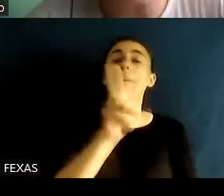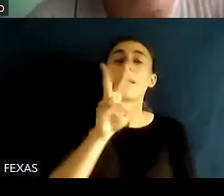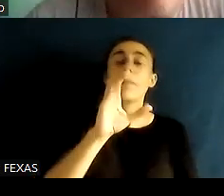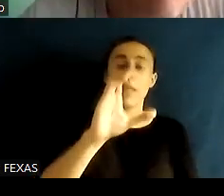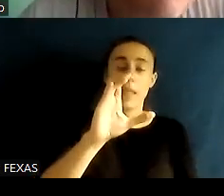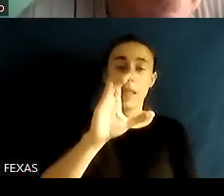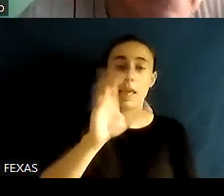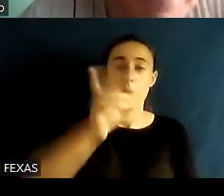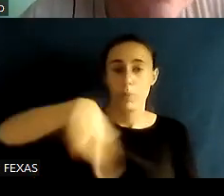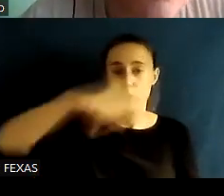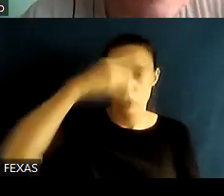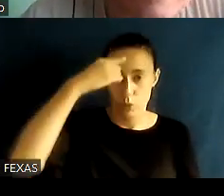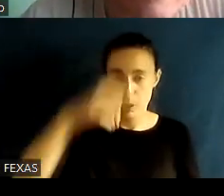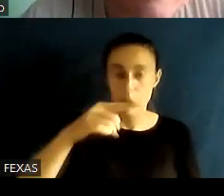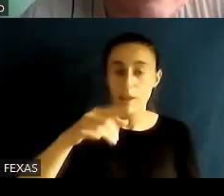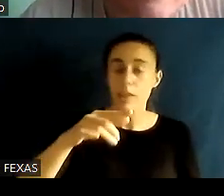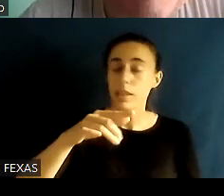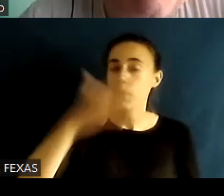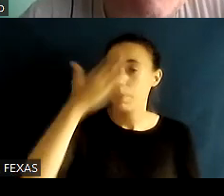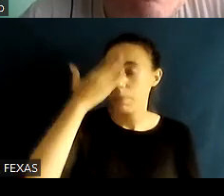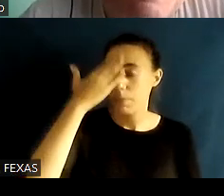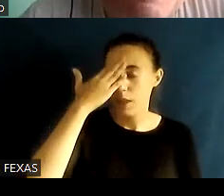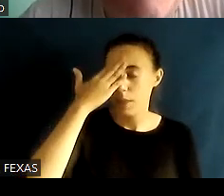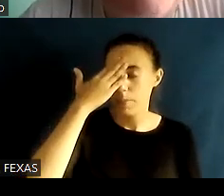sabéis, la función principal no sería